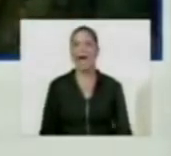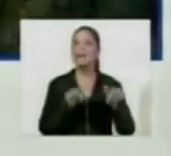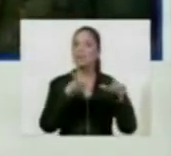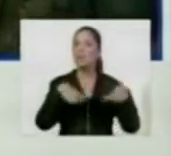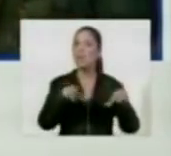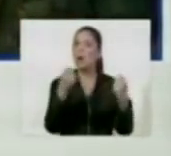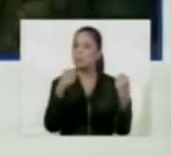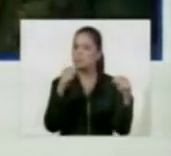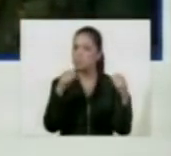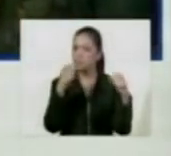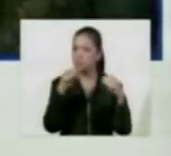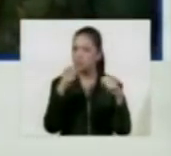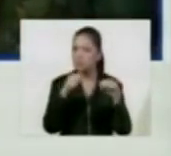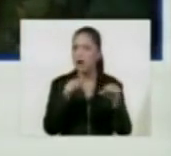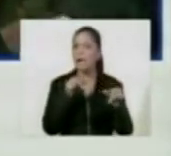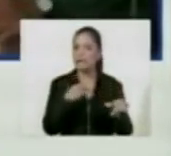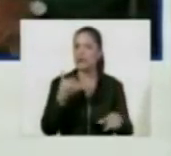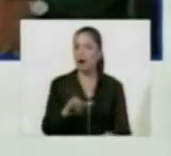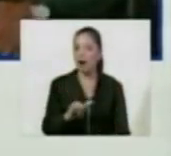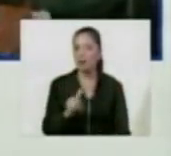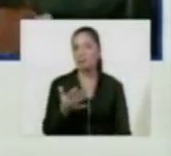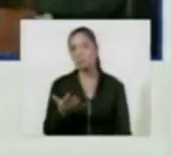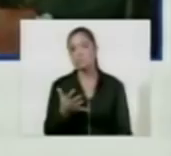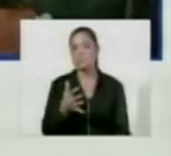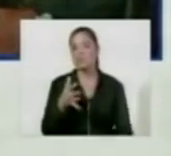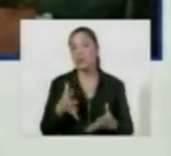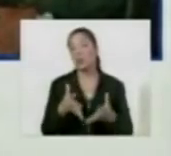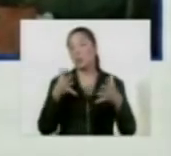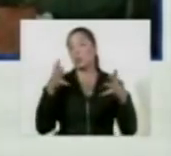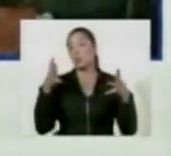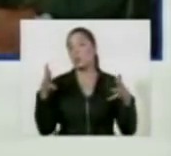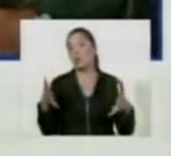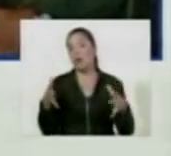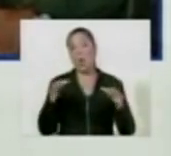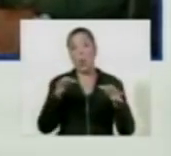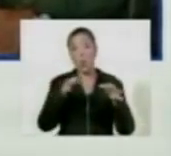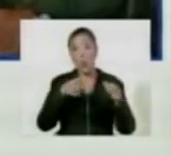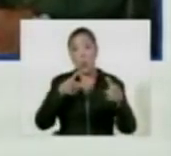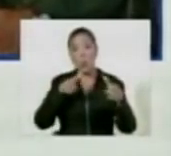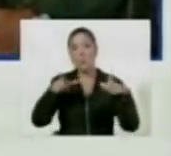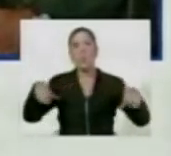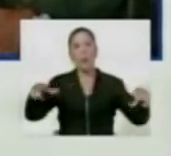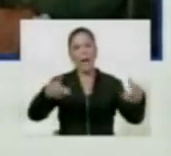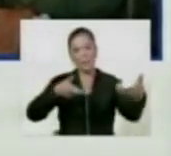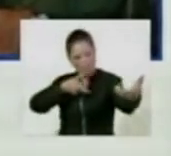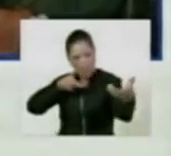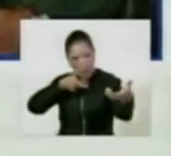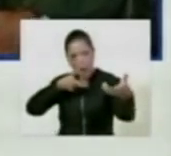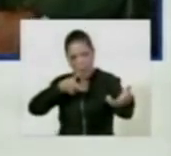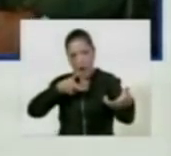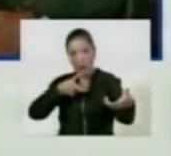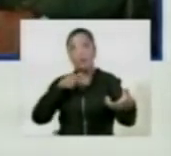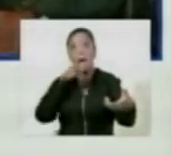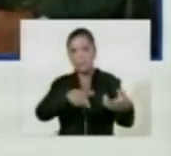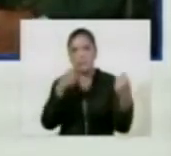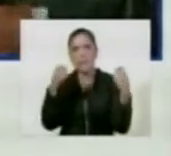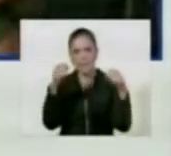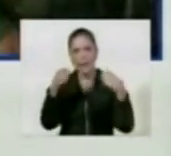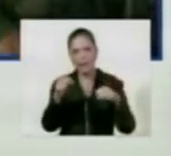entrenamiento que tiene un gigantesco polígono de ejercicios y de tiro. Allí estuvimos